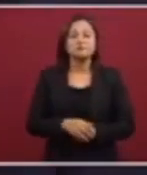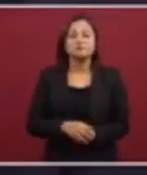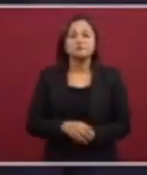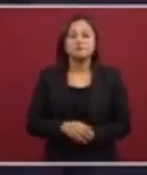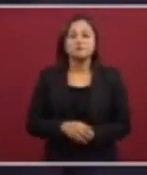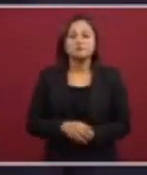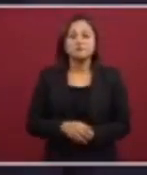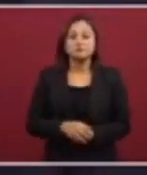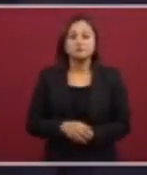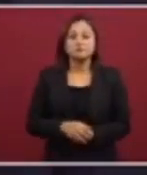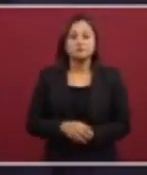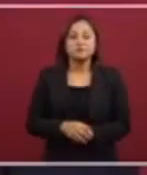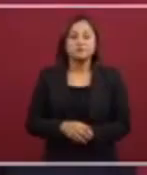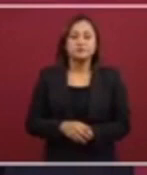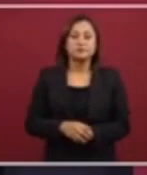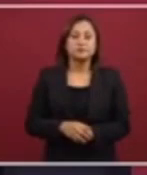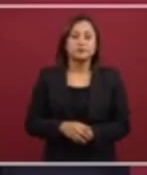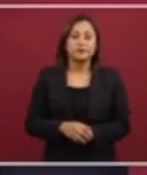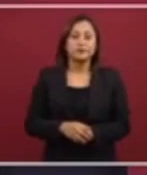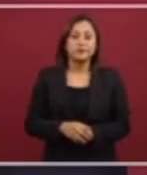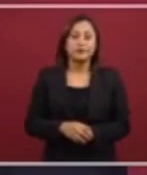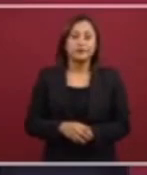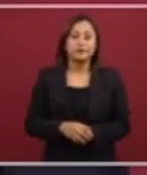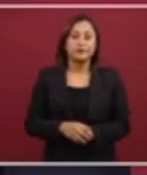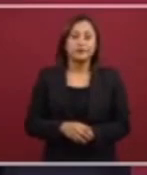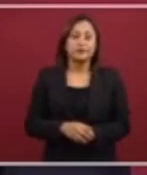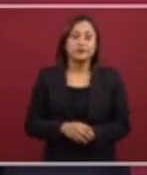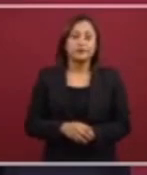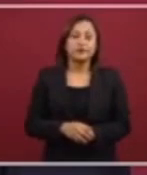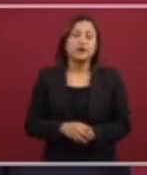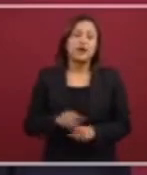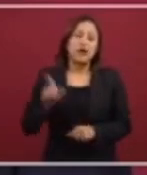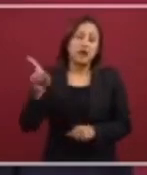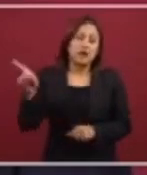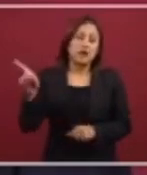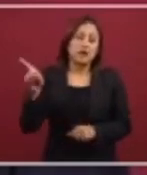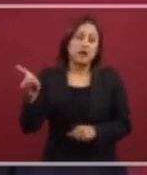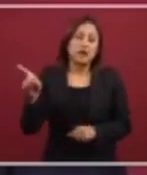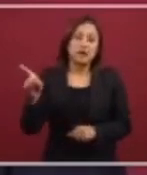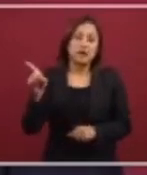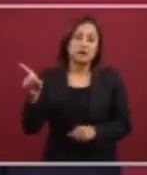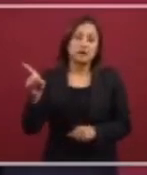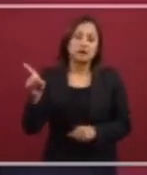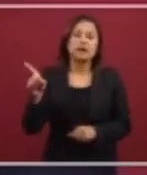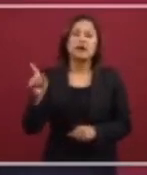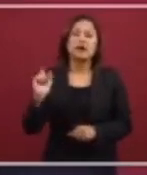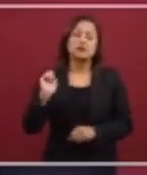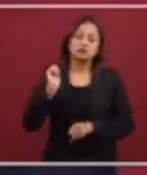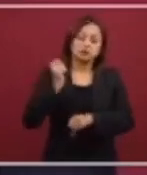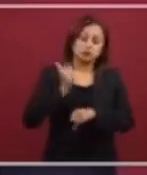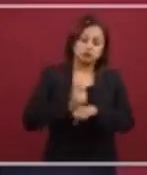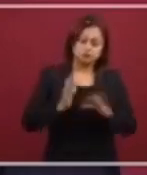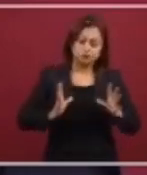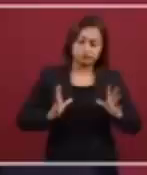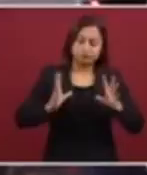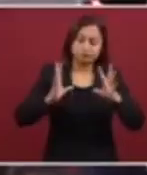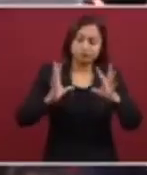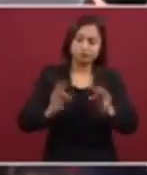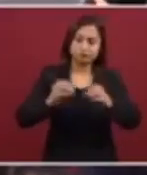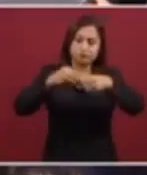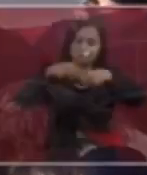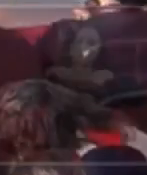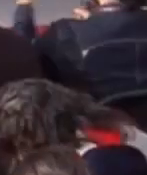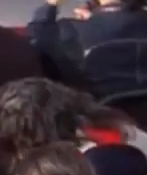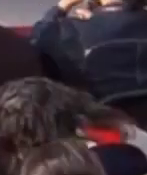y estableció también este sistema lo